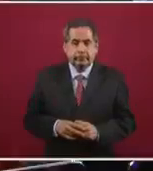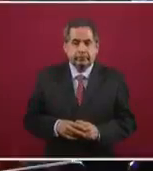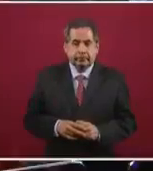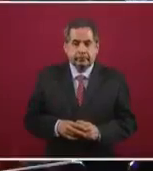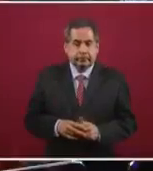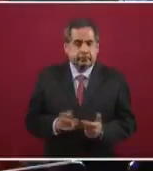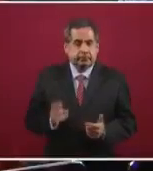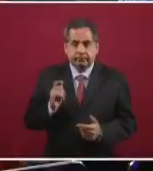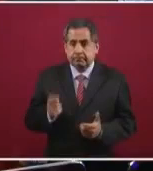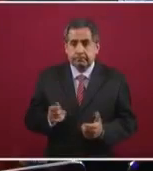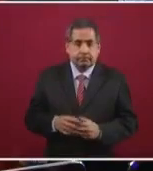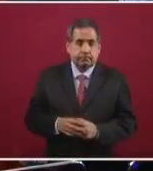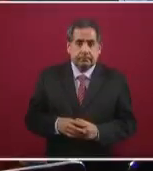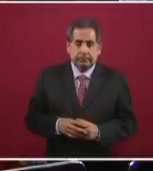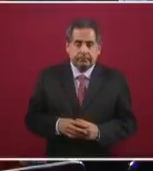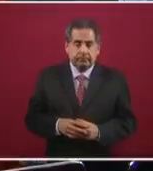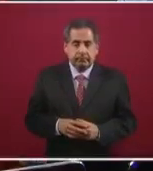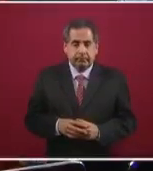pues tiene